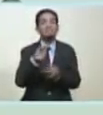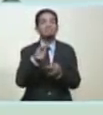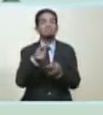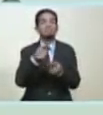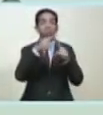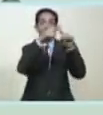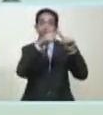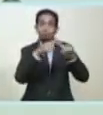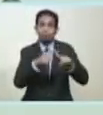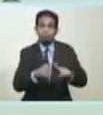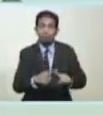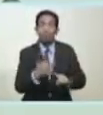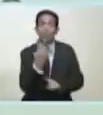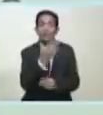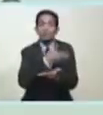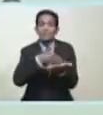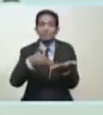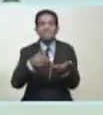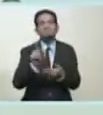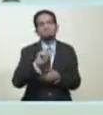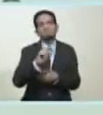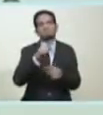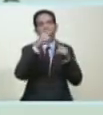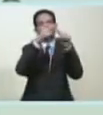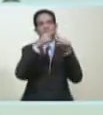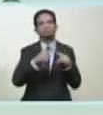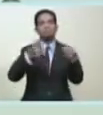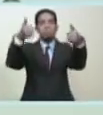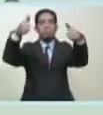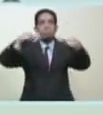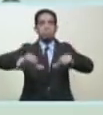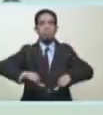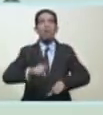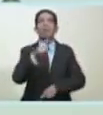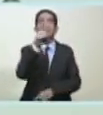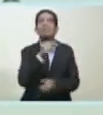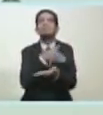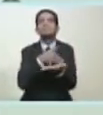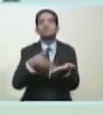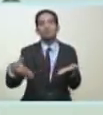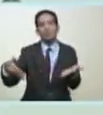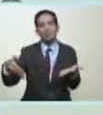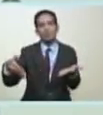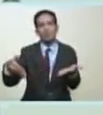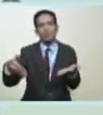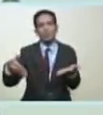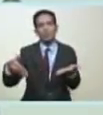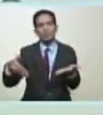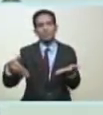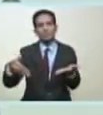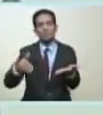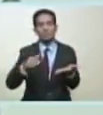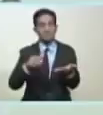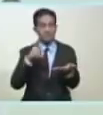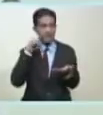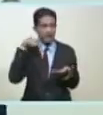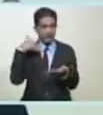no, en el 1.900.000 votantes que al final sacó, que a esta altura del